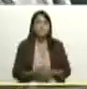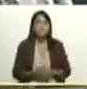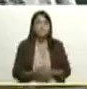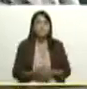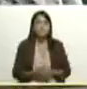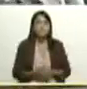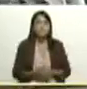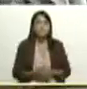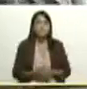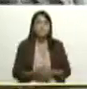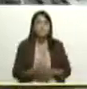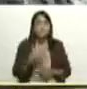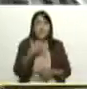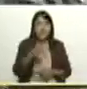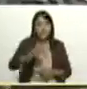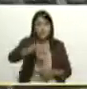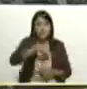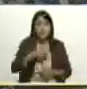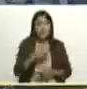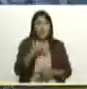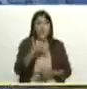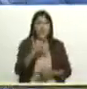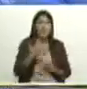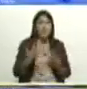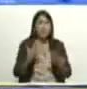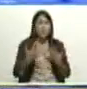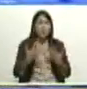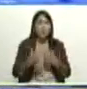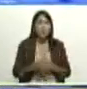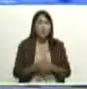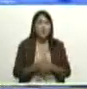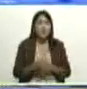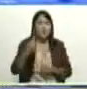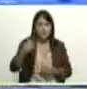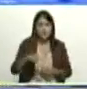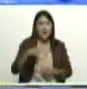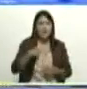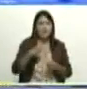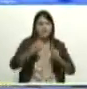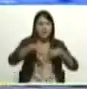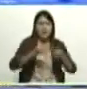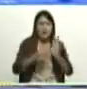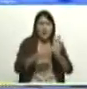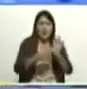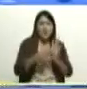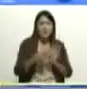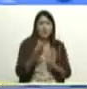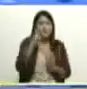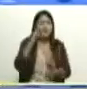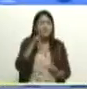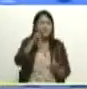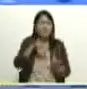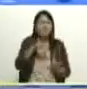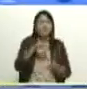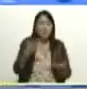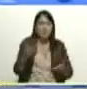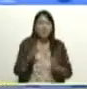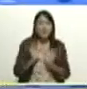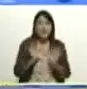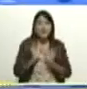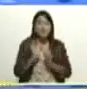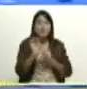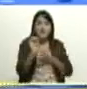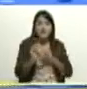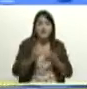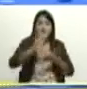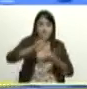antidogmático. Si algo somos nosotros, somos antidogmáticos. Tenemos principios, valores, visión, estrategia, plan y